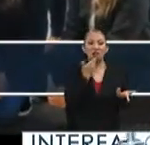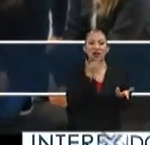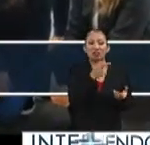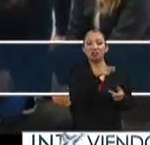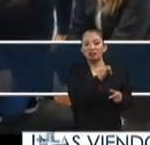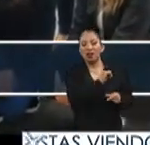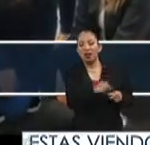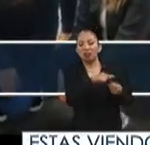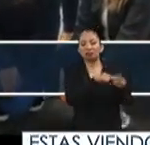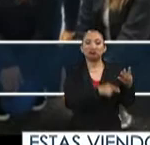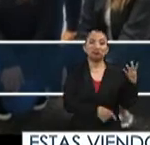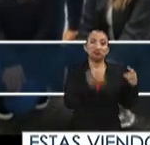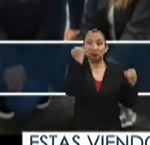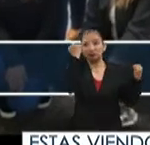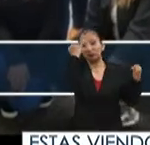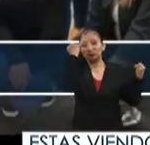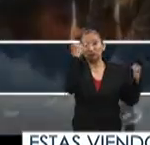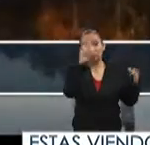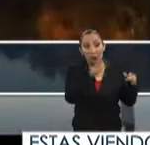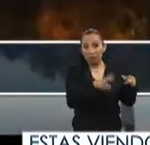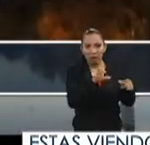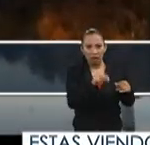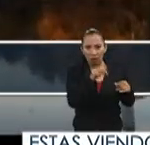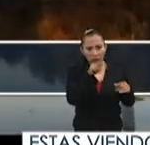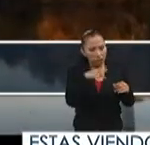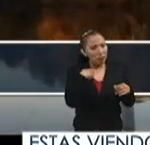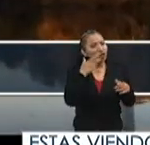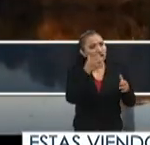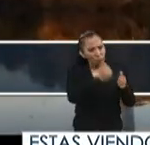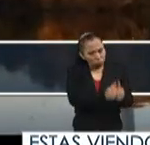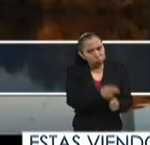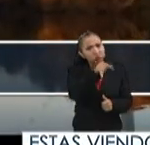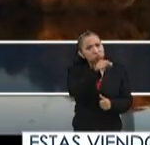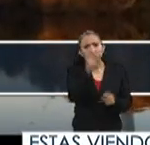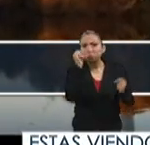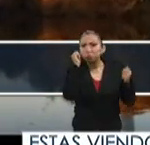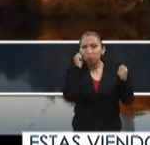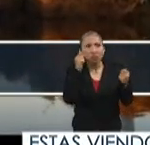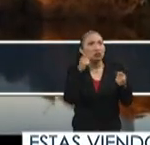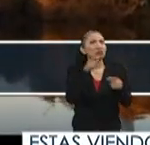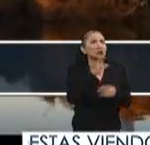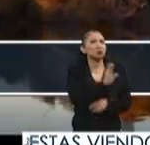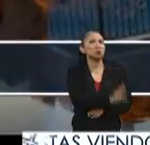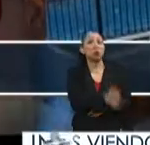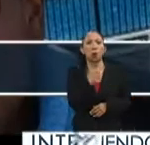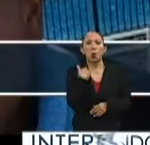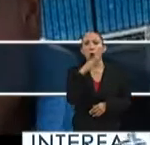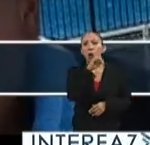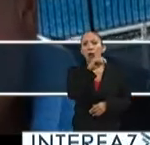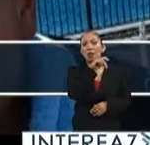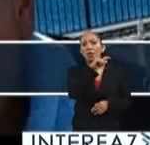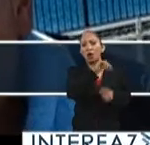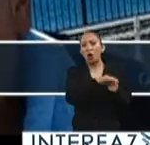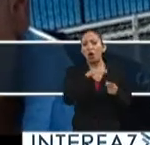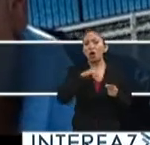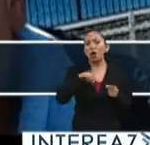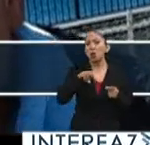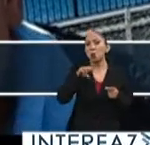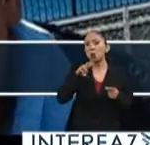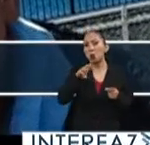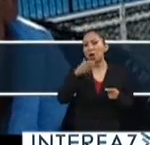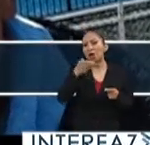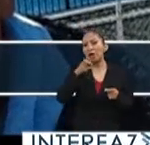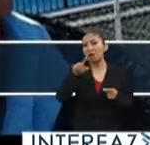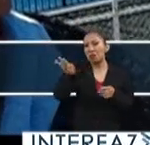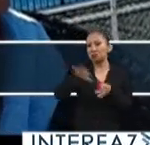todo eso. Y en realidad no, en realidad todo el tiempo que estuve allá, no importaba si estaba en Connecticut, en New Haven, si estaba